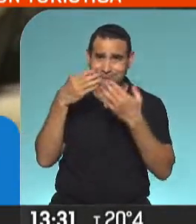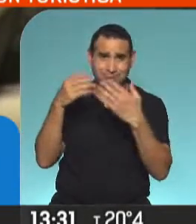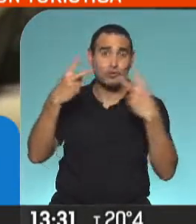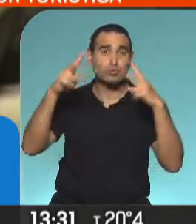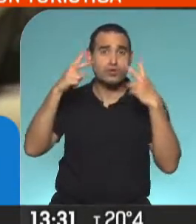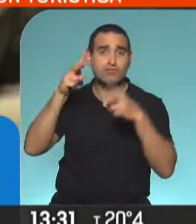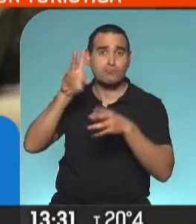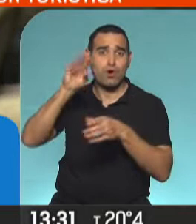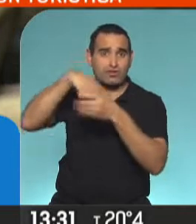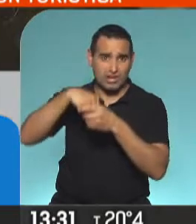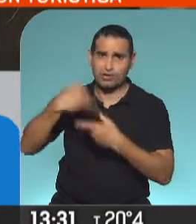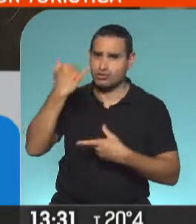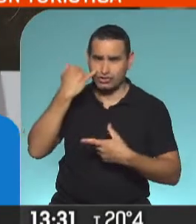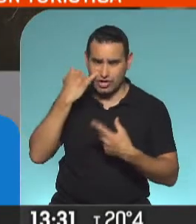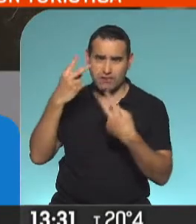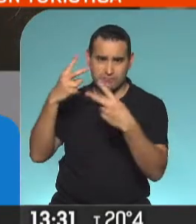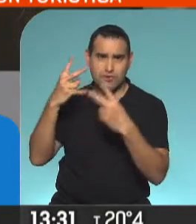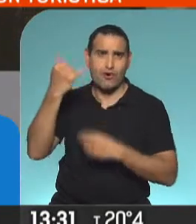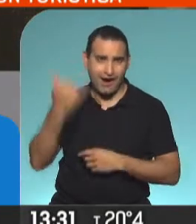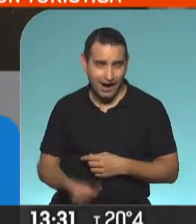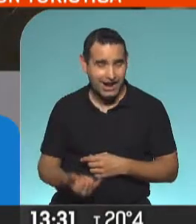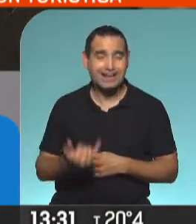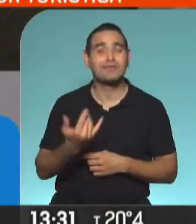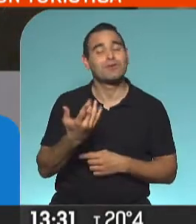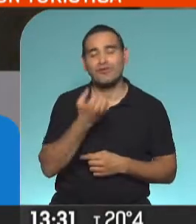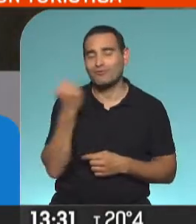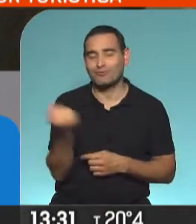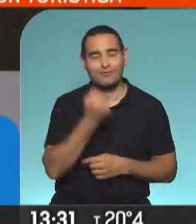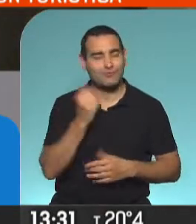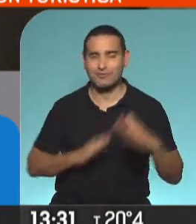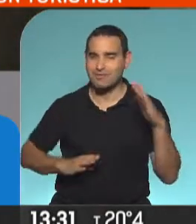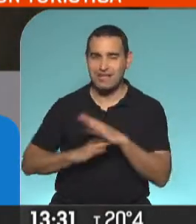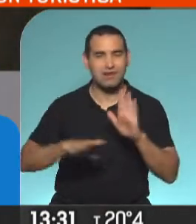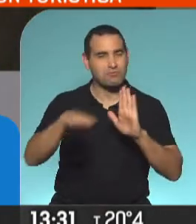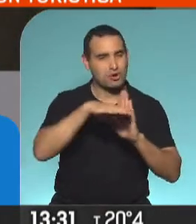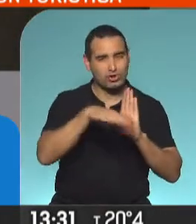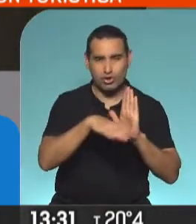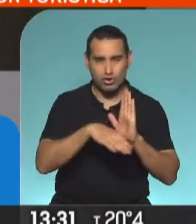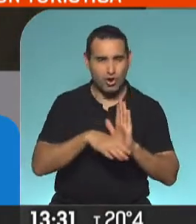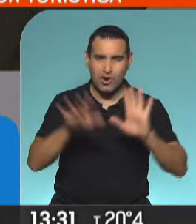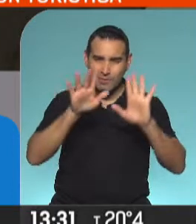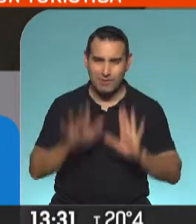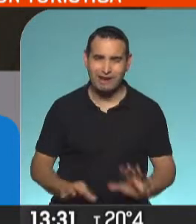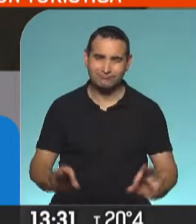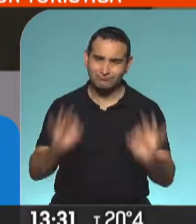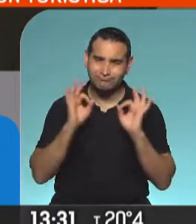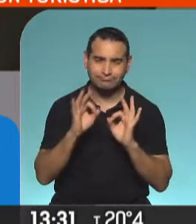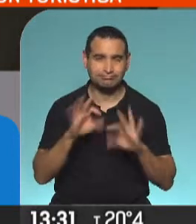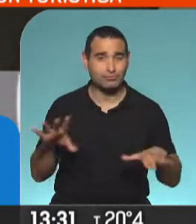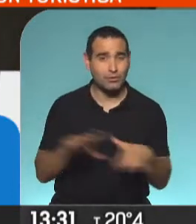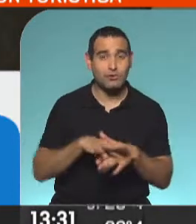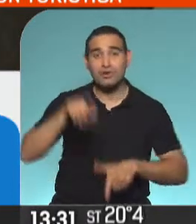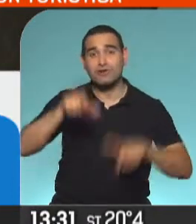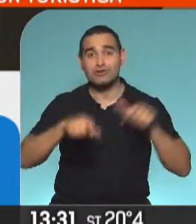turismo interno, o sea, dentro de las provincias, pero es fundamental que los protocolos estén aceitados, que estén los trabajadores y